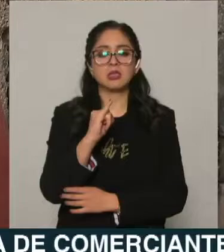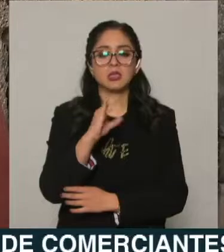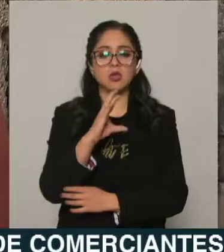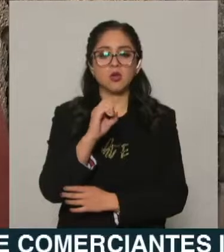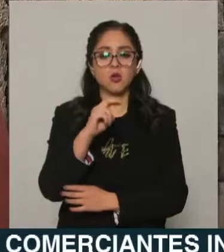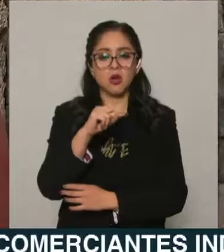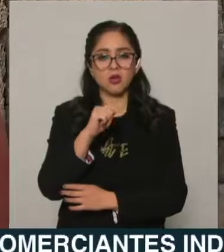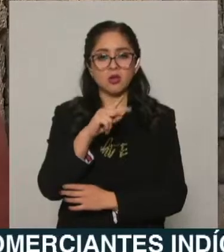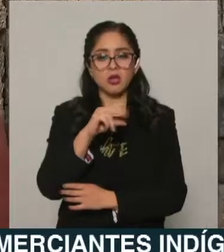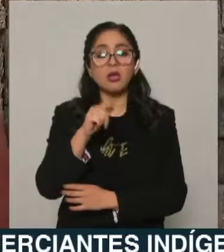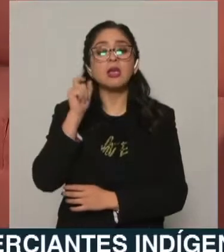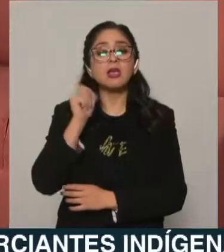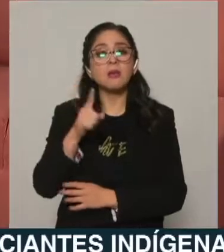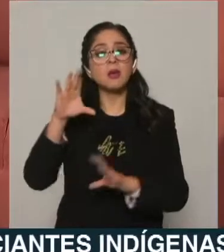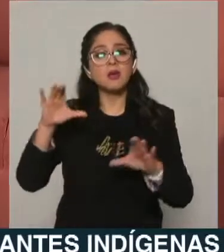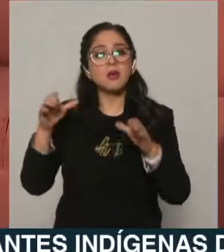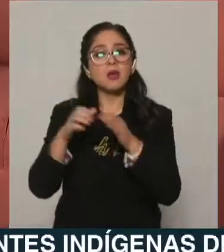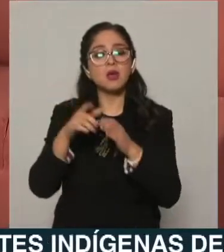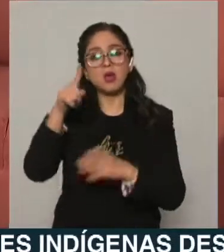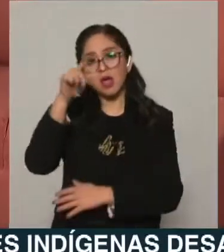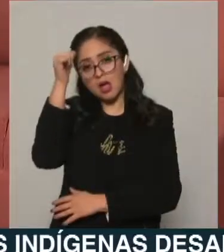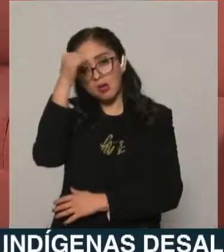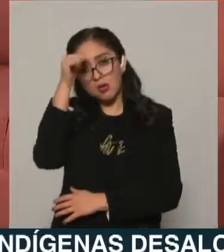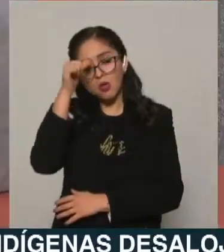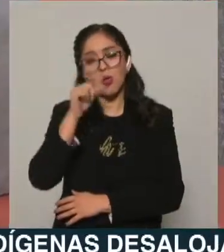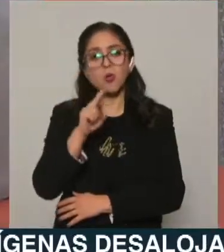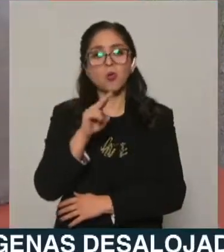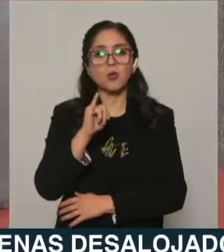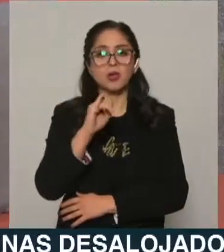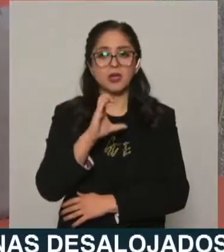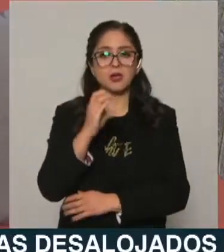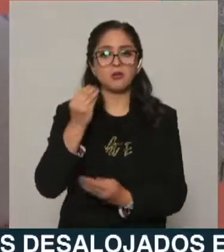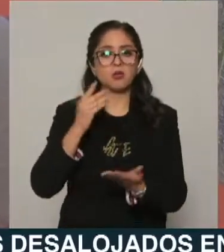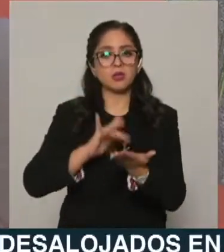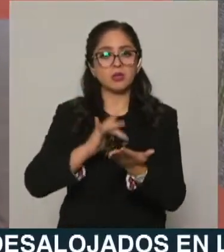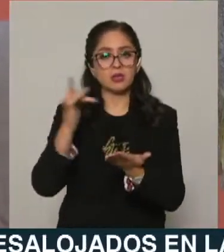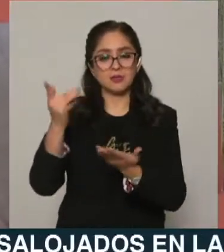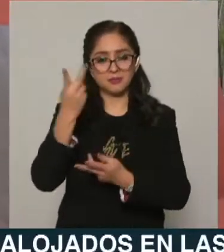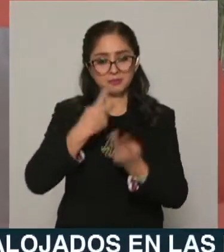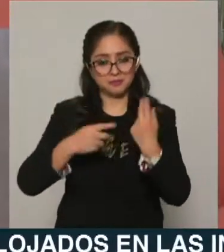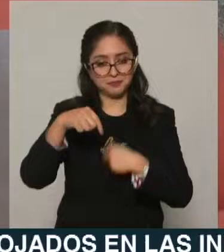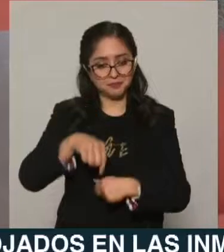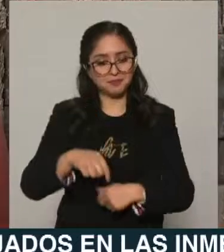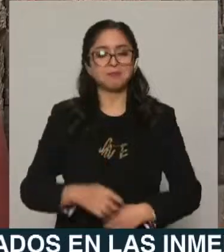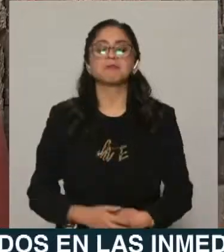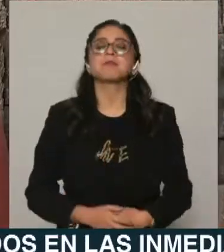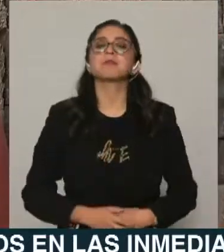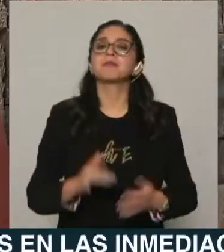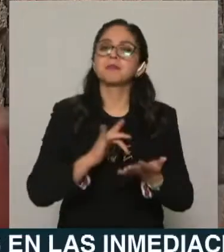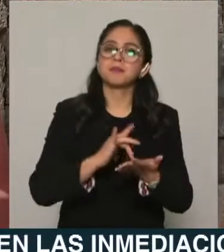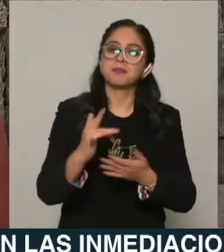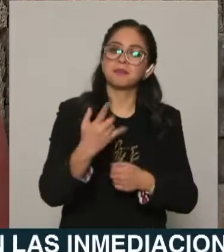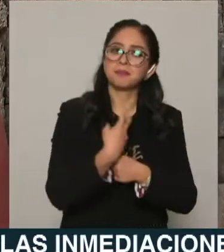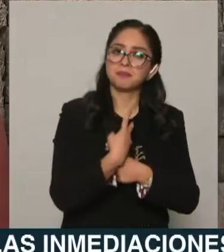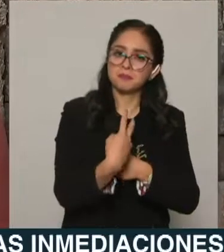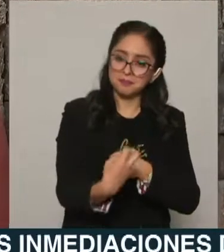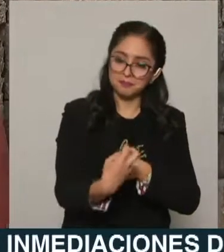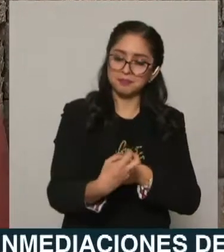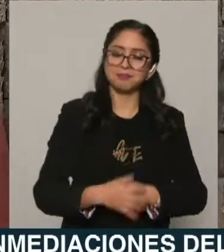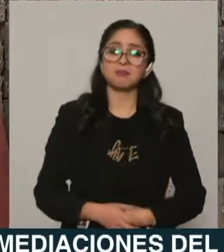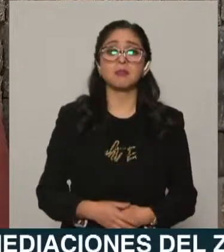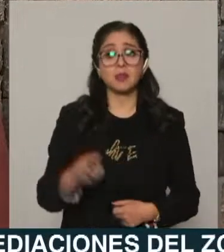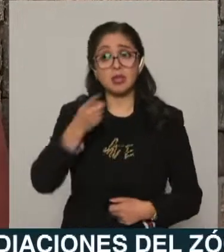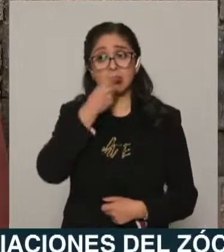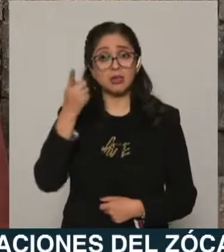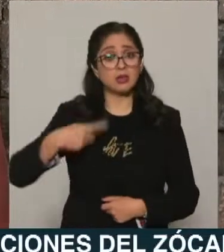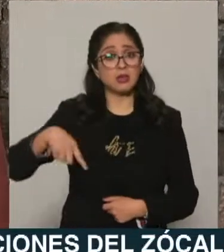de Autismo de la UIC. Bienvenido, muchísimas gracias, Fernando, por acompañarnos. Muchas gracias por la invitación. Pues dicen por ahí que de todo lo malo pues hay que sacar